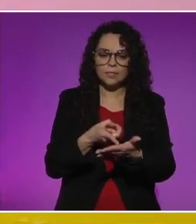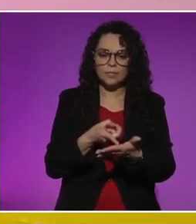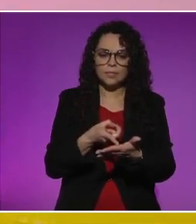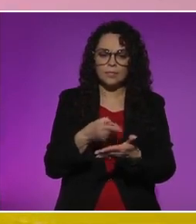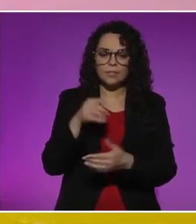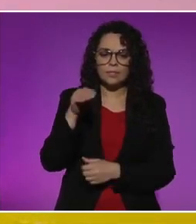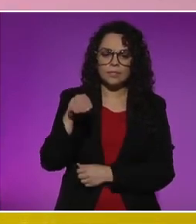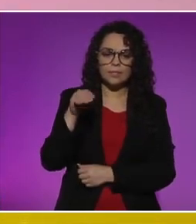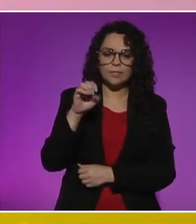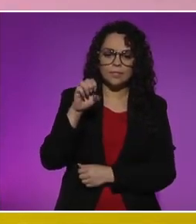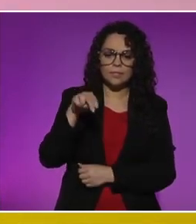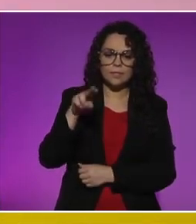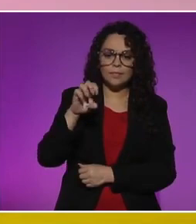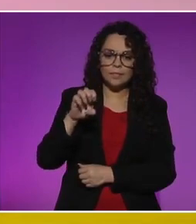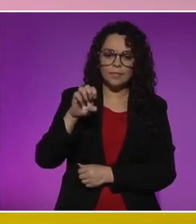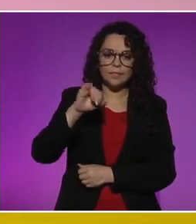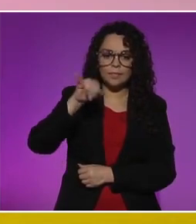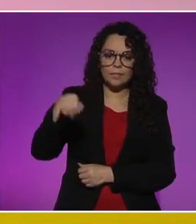J.S.